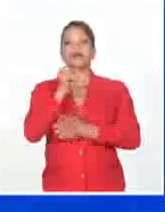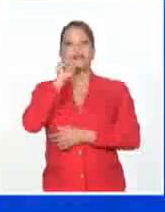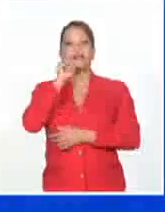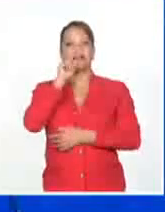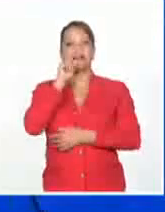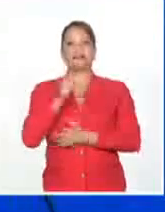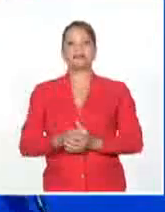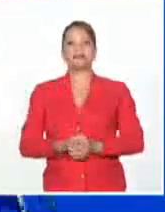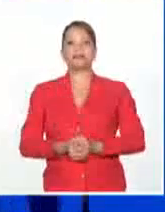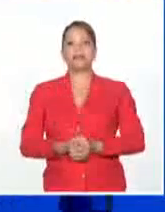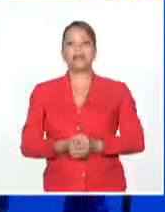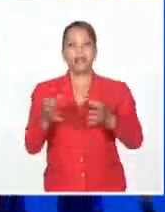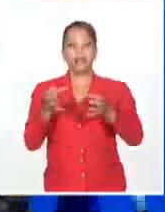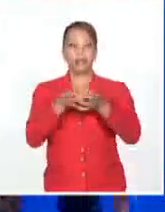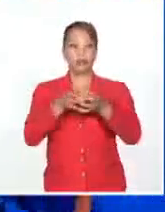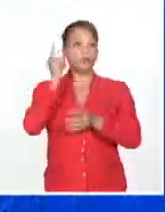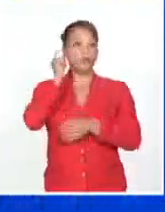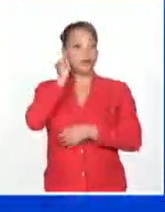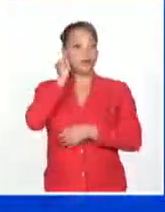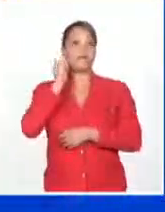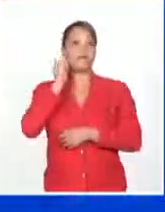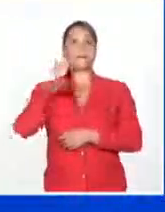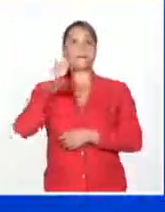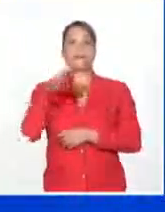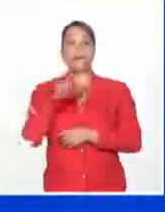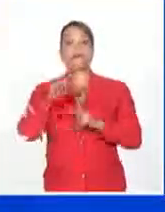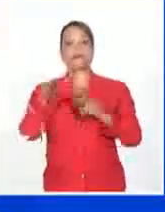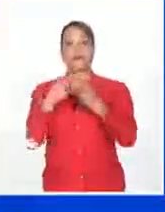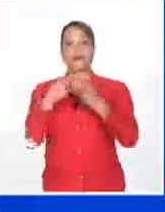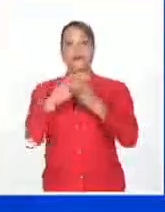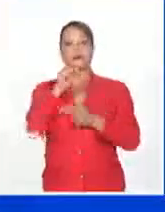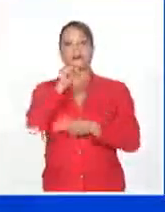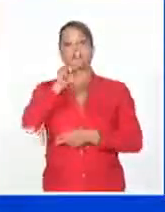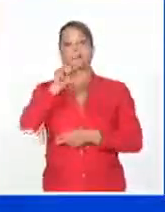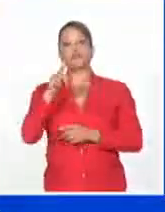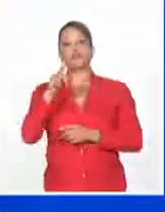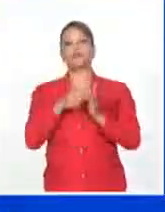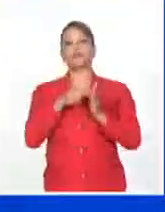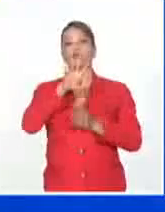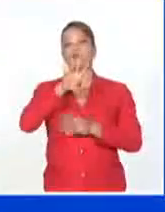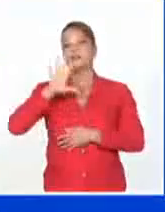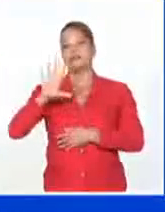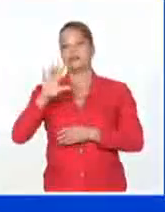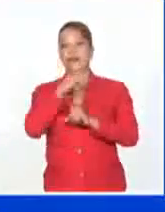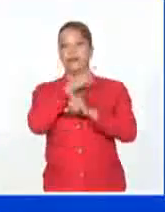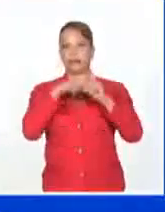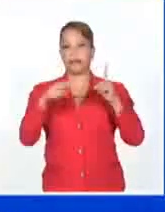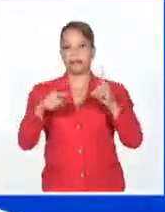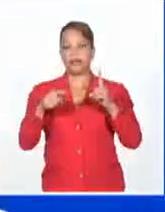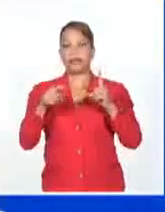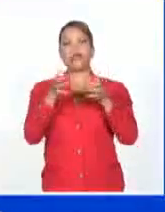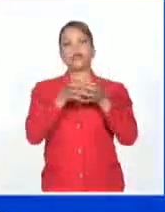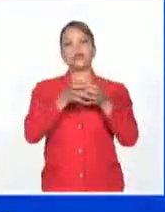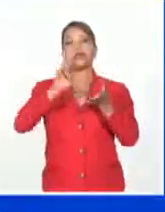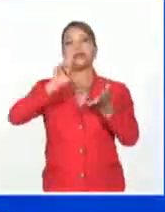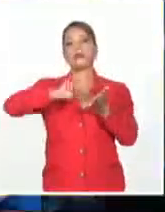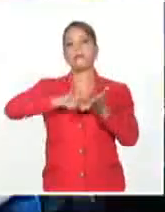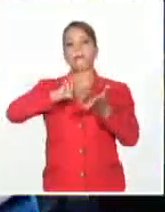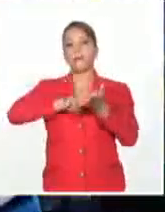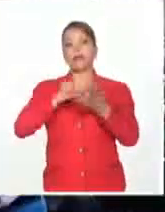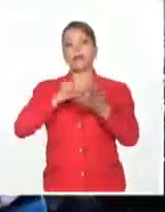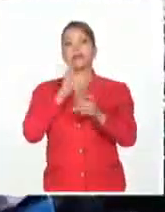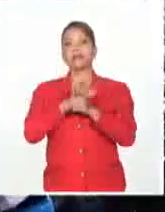jugarán mañana a las 12:45 del mediodía ante la selección de Barbados. Los hombres van a hacerlo el martes a partir de